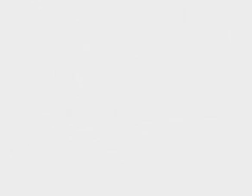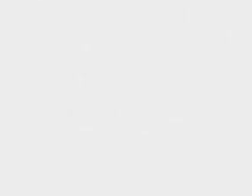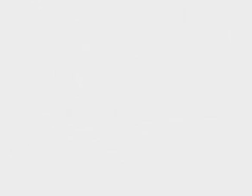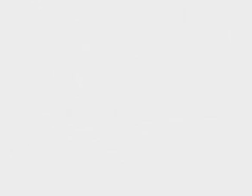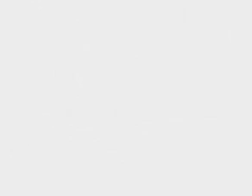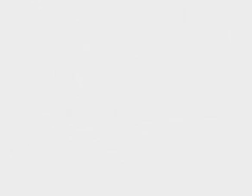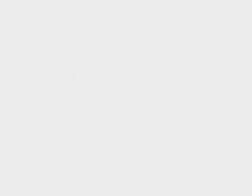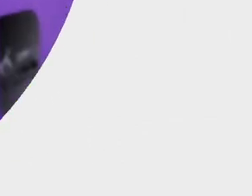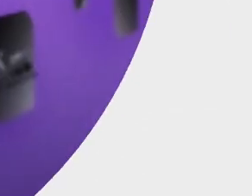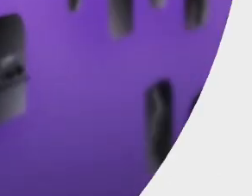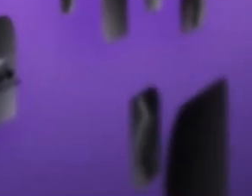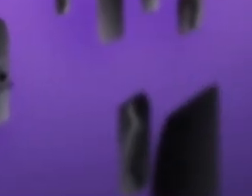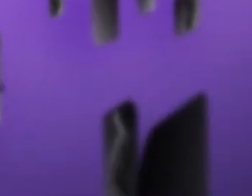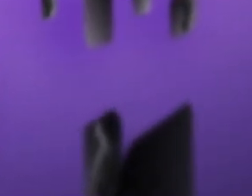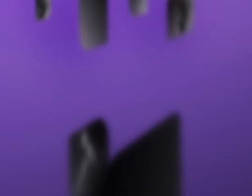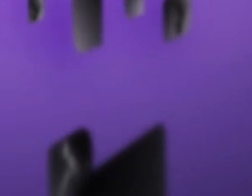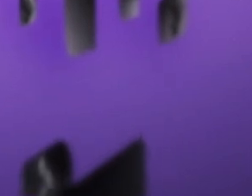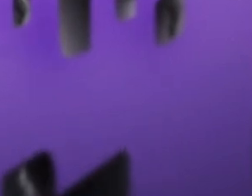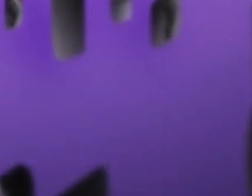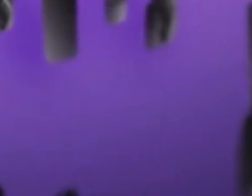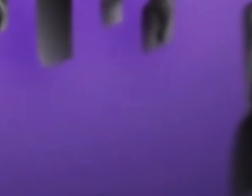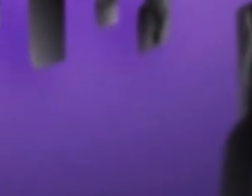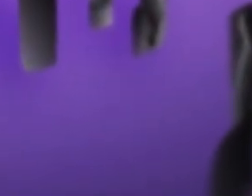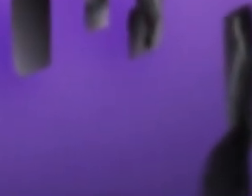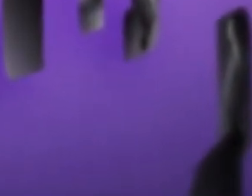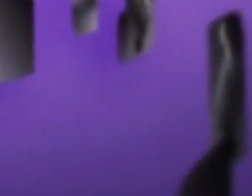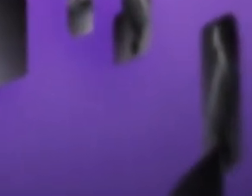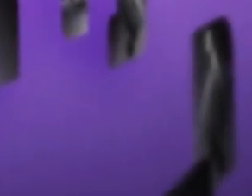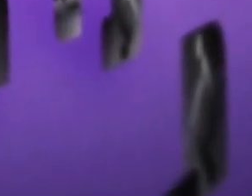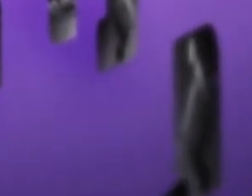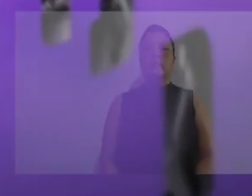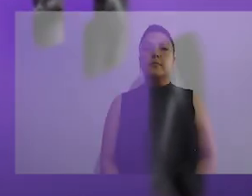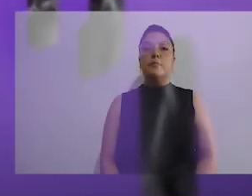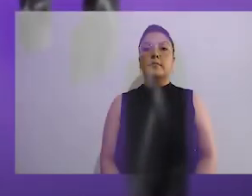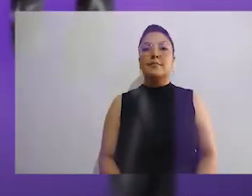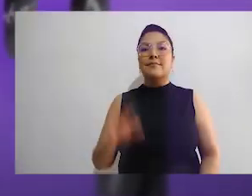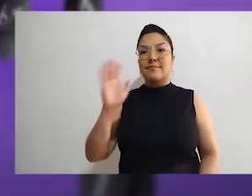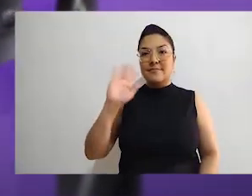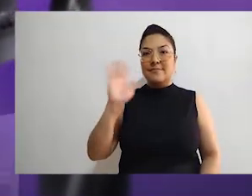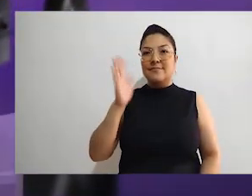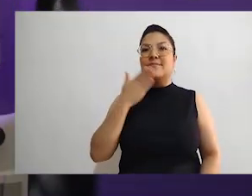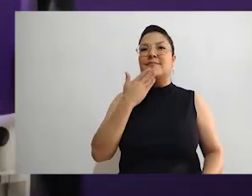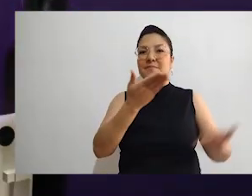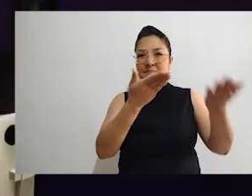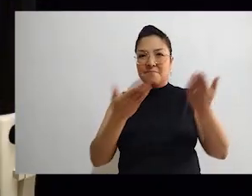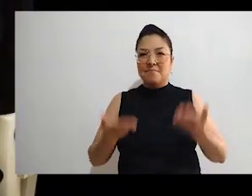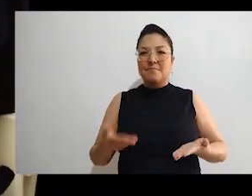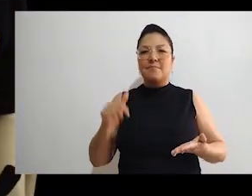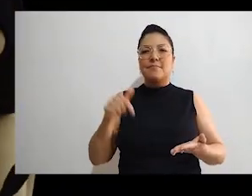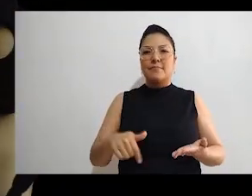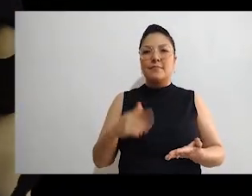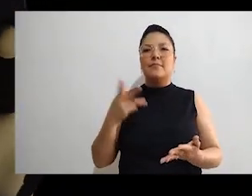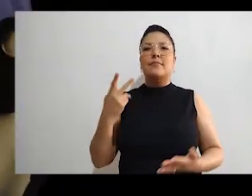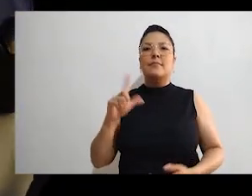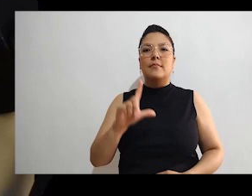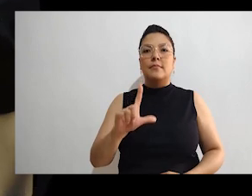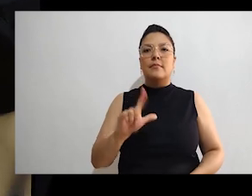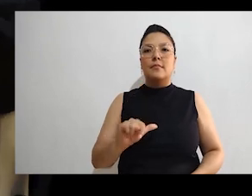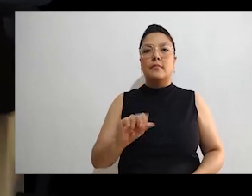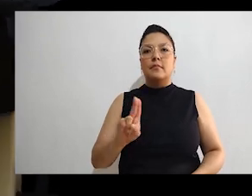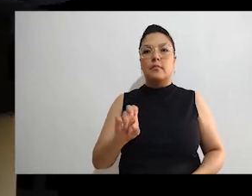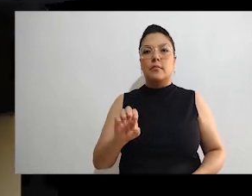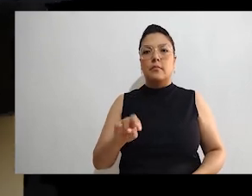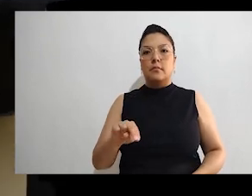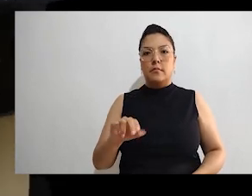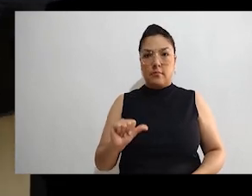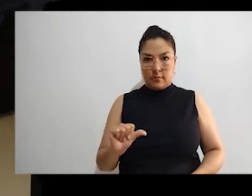Los temas democrático-electorales al alcance de la ciudadanía. Hola, ¿qué tal? Bienvenidos a su programa La Urna,